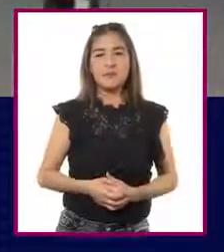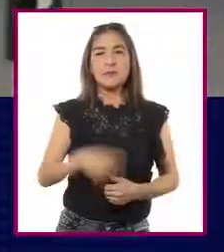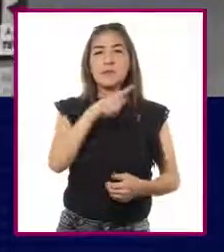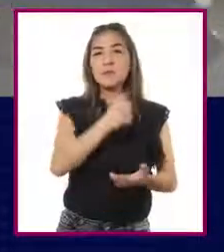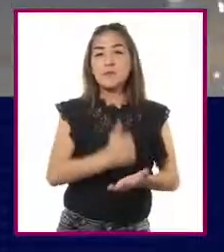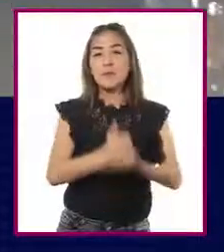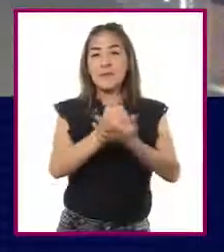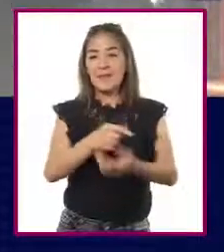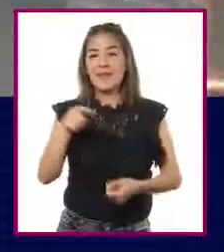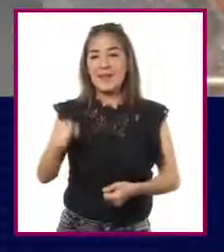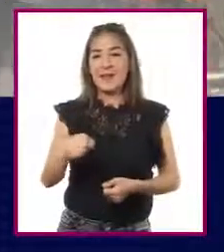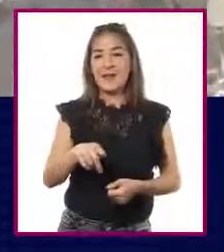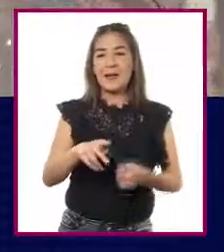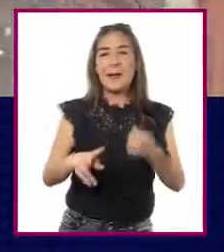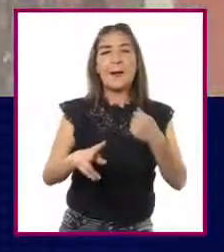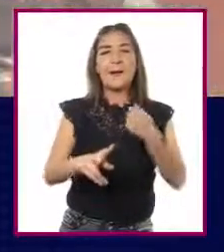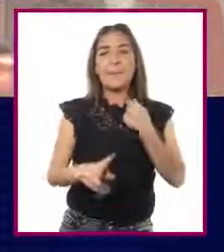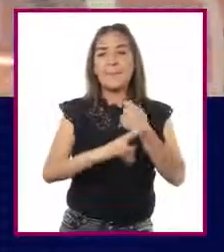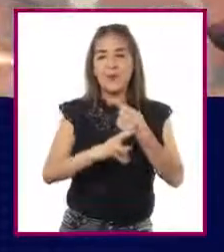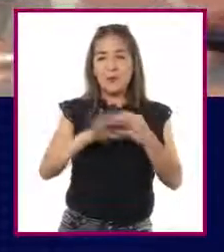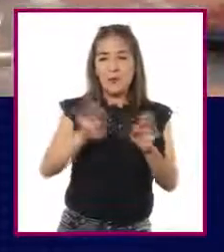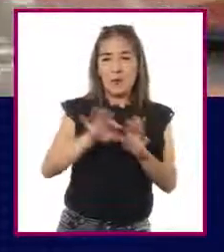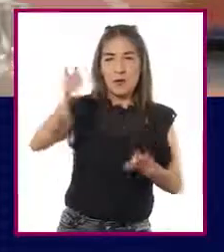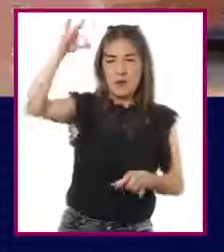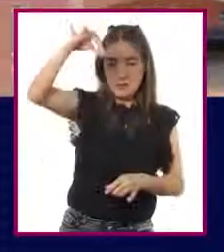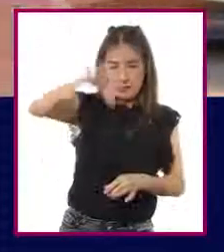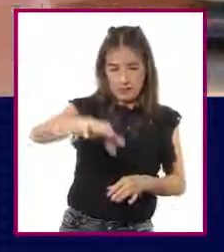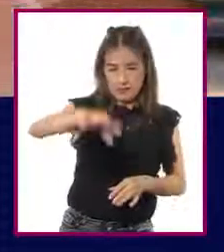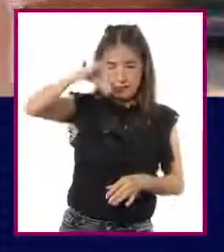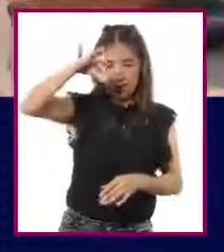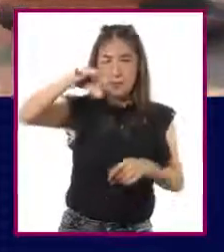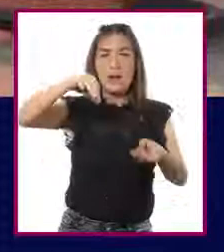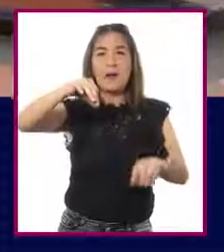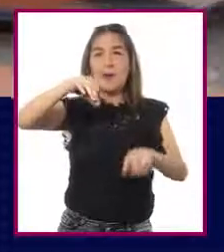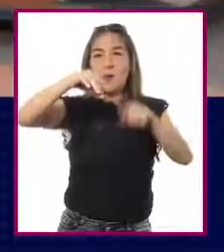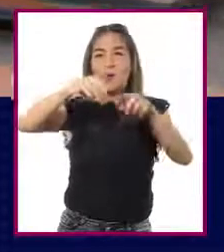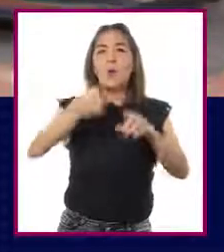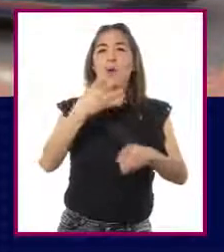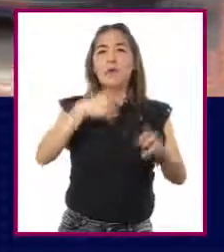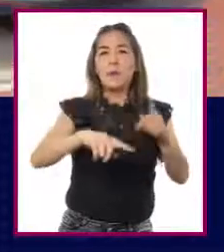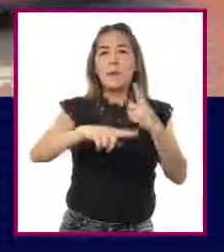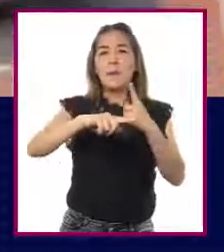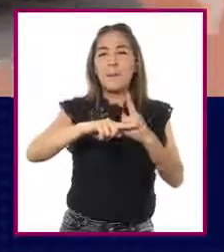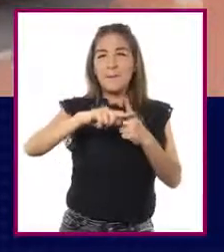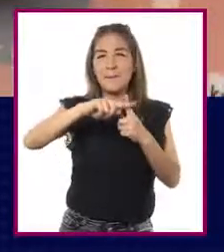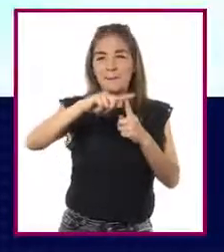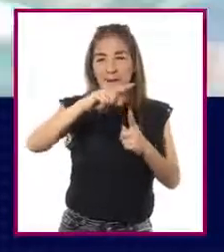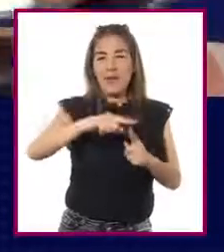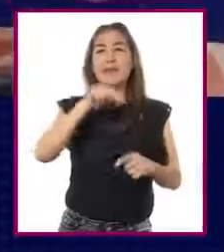del vidrio de reloj se miden 15 gramos de hidróxido de sodio utilizando la balanza digital.